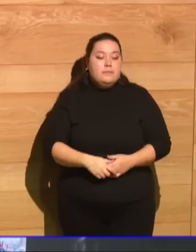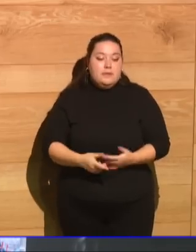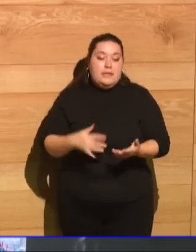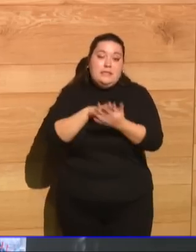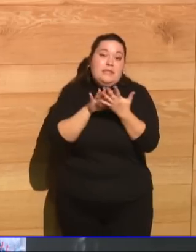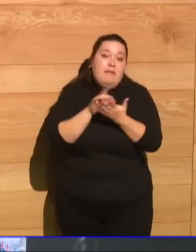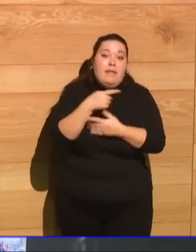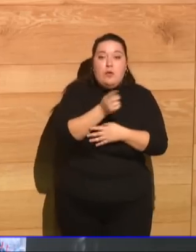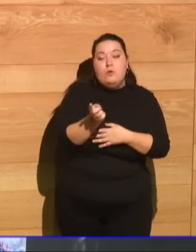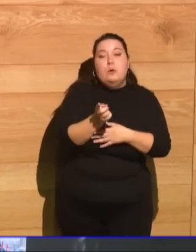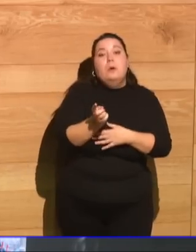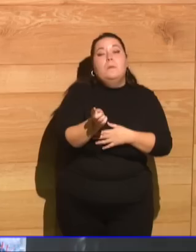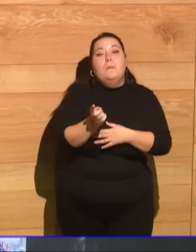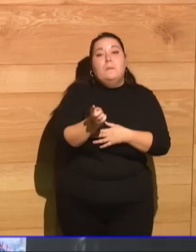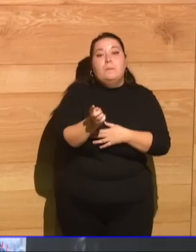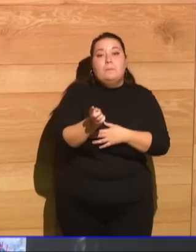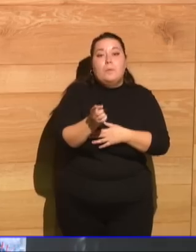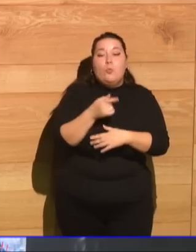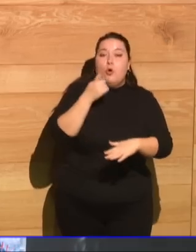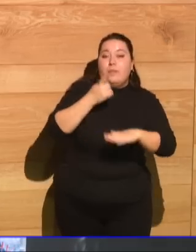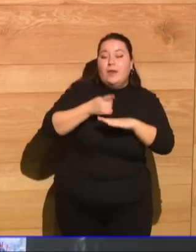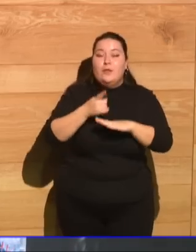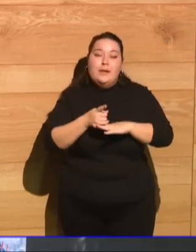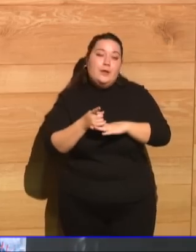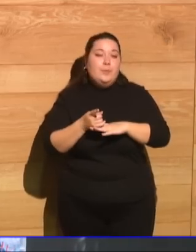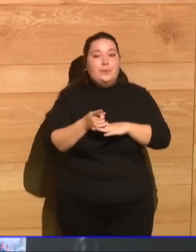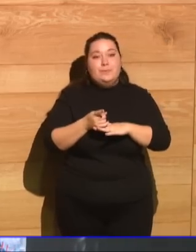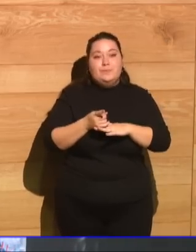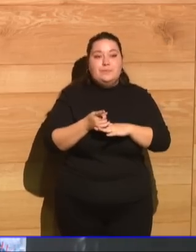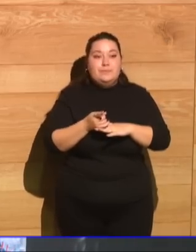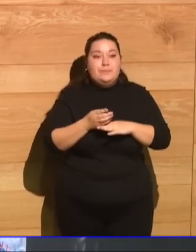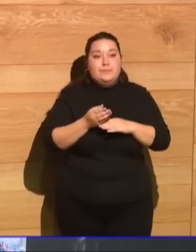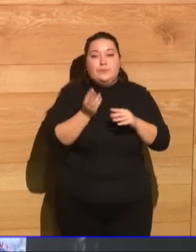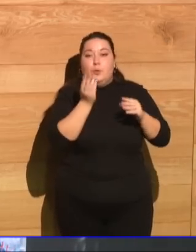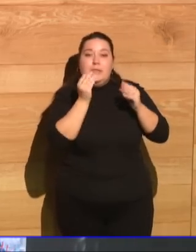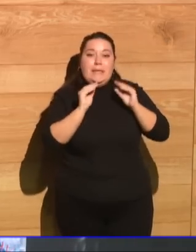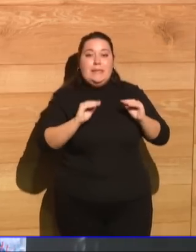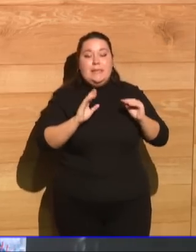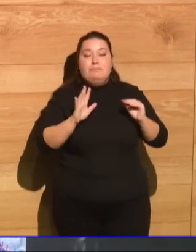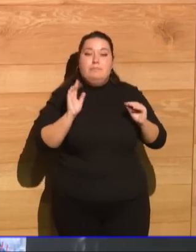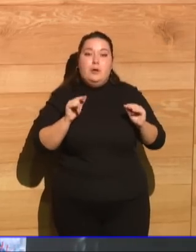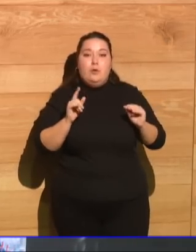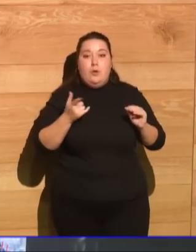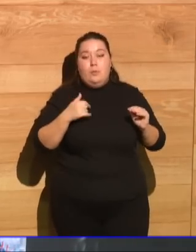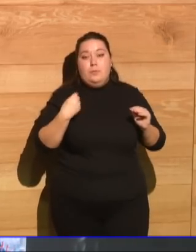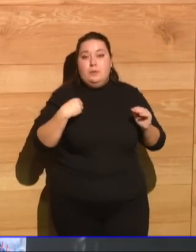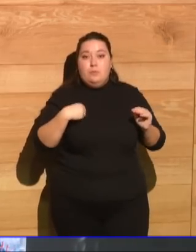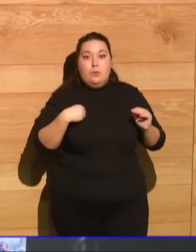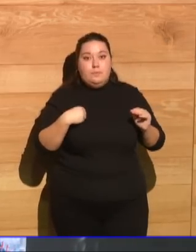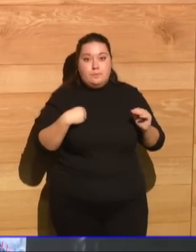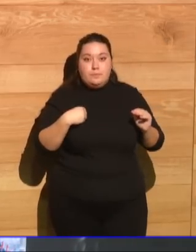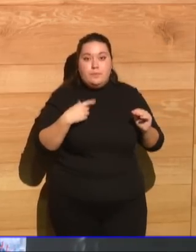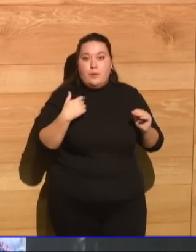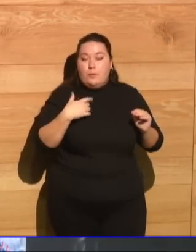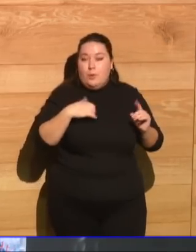ellos, efectivamente, como estos directores esteticistas, como cuando después él apadrinó en gran medida a Tony Scott para que hiciera La